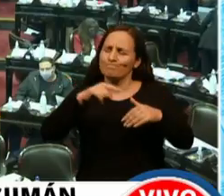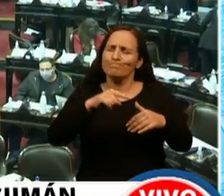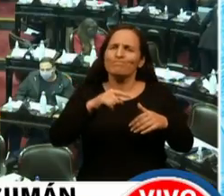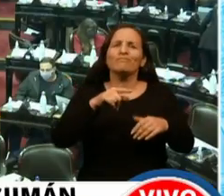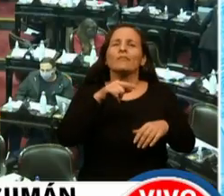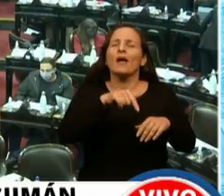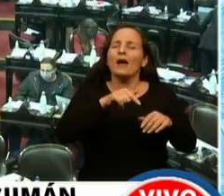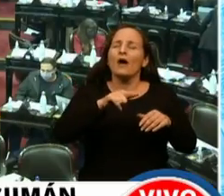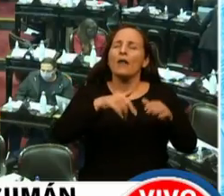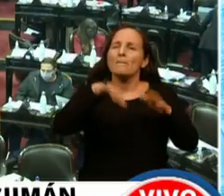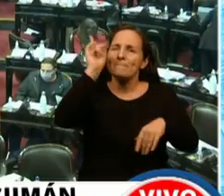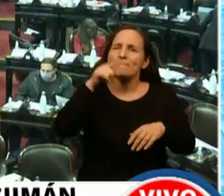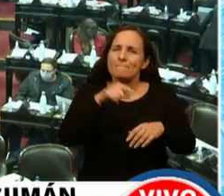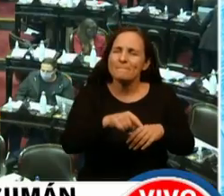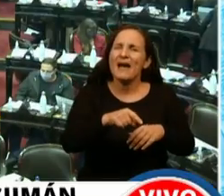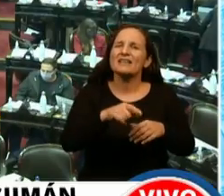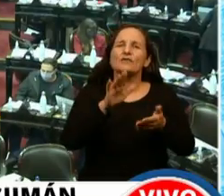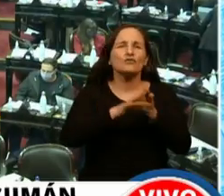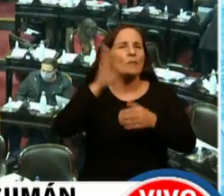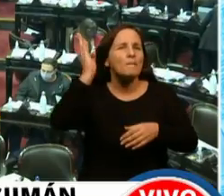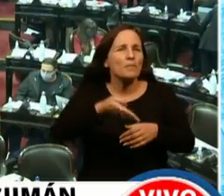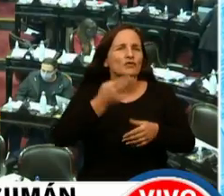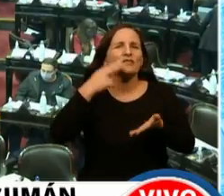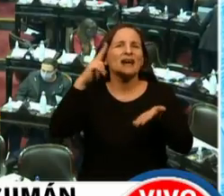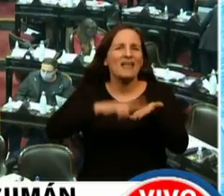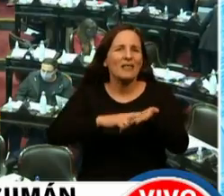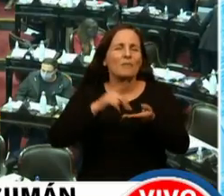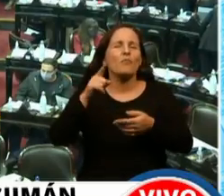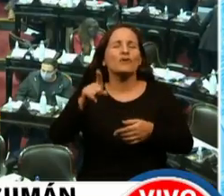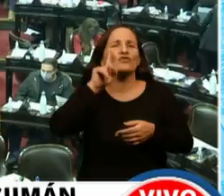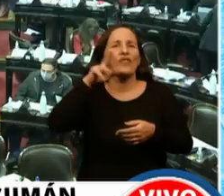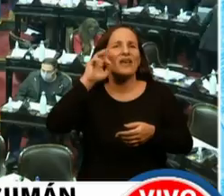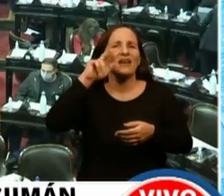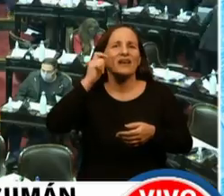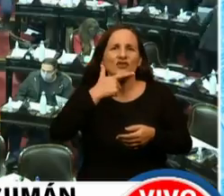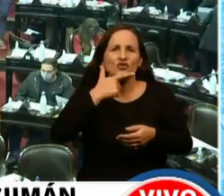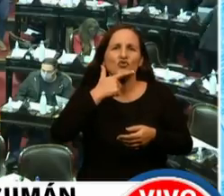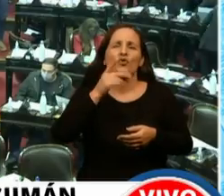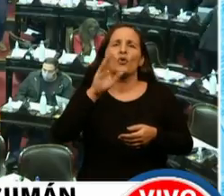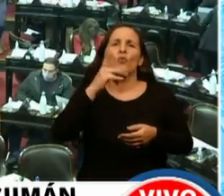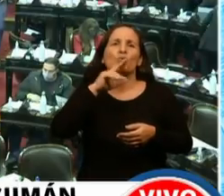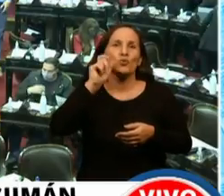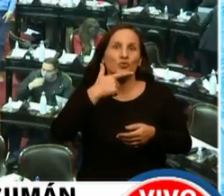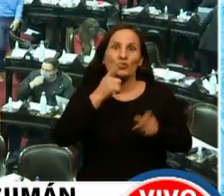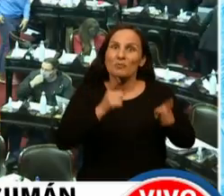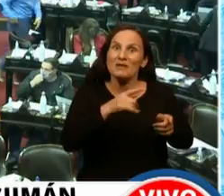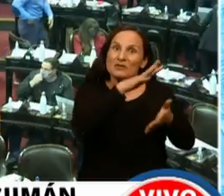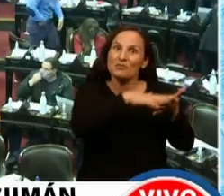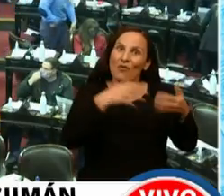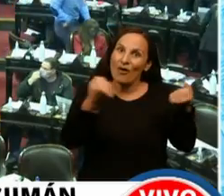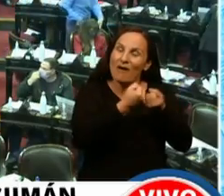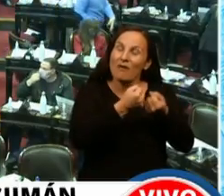congelamiento de la escala decreciente de las alícuotas de los encuentros al son ingresos brutos que estaban establecidos en el consenso fiscal